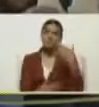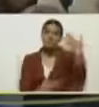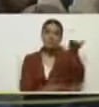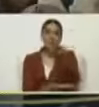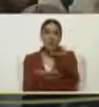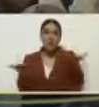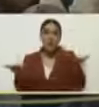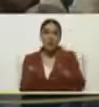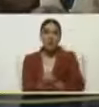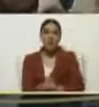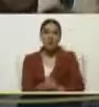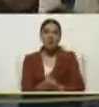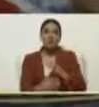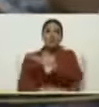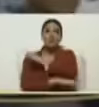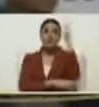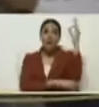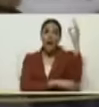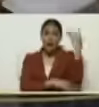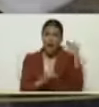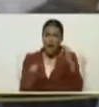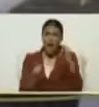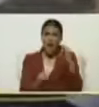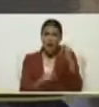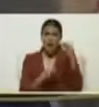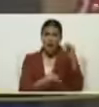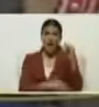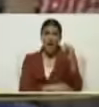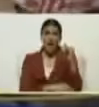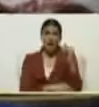De Lara vino alguien.